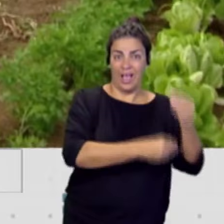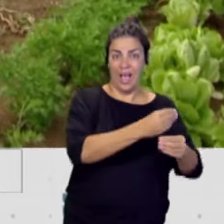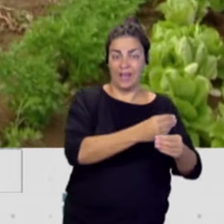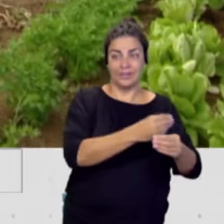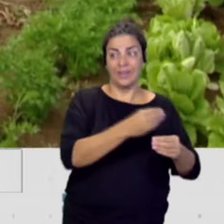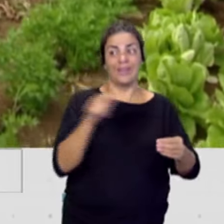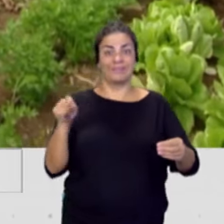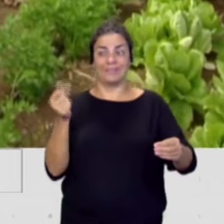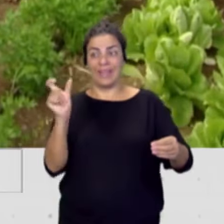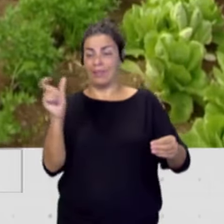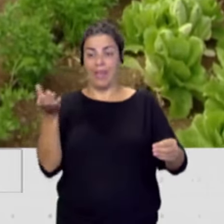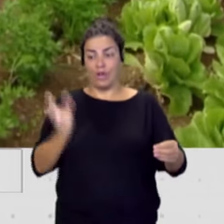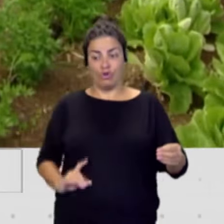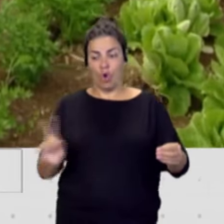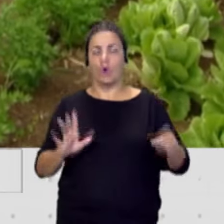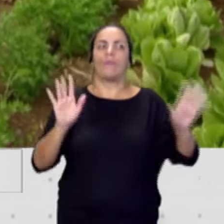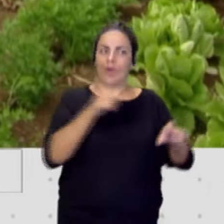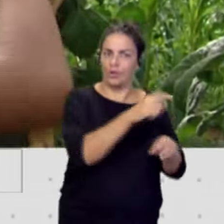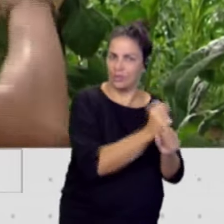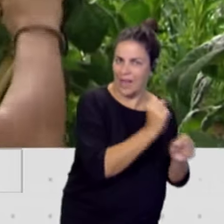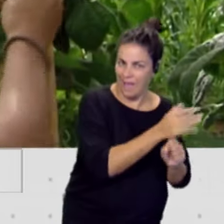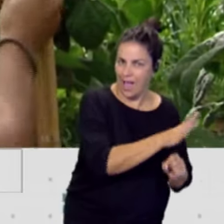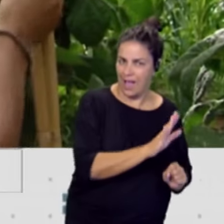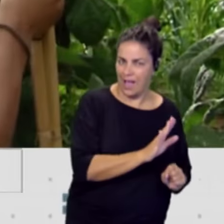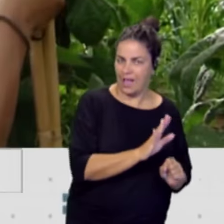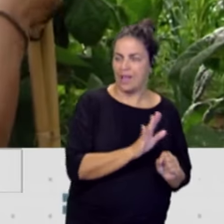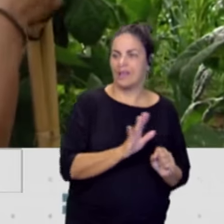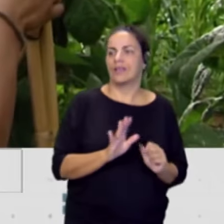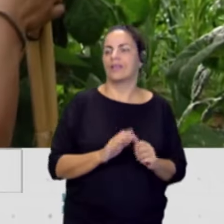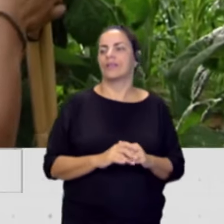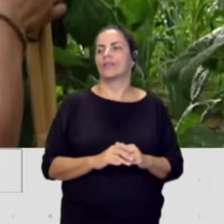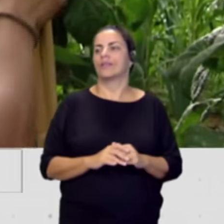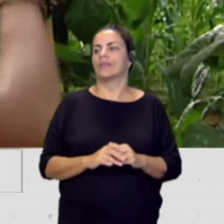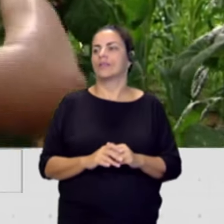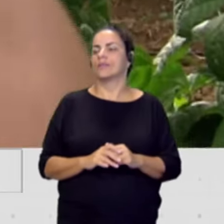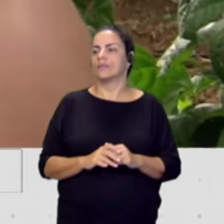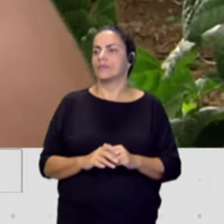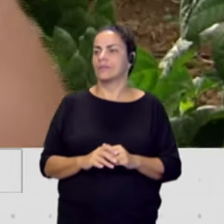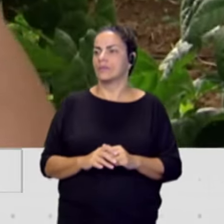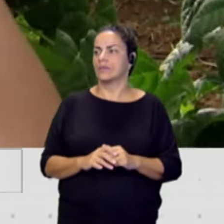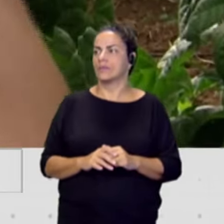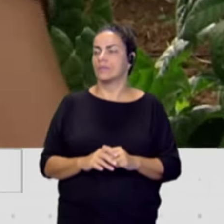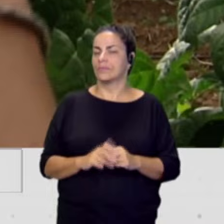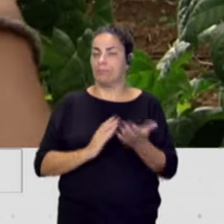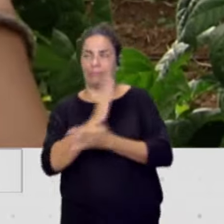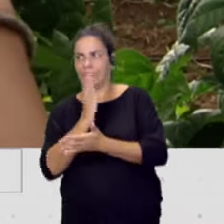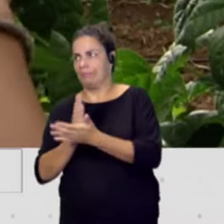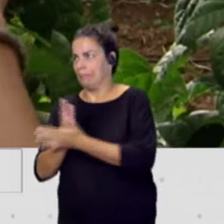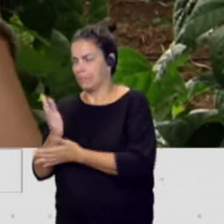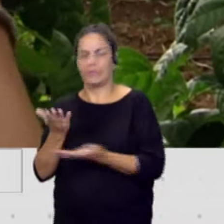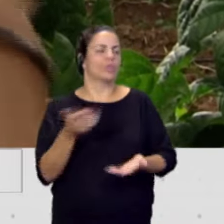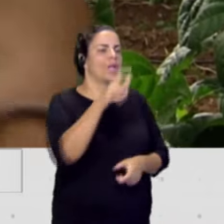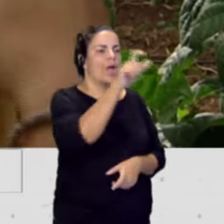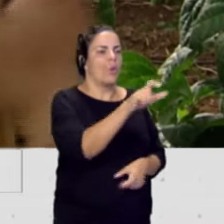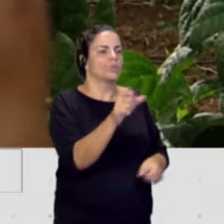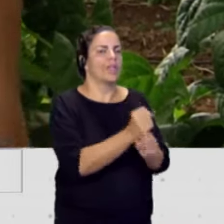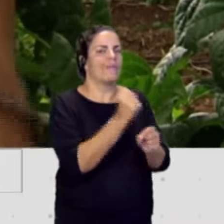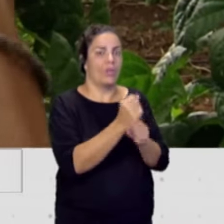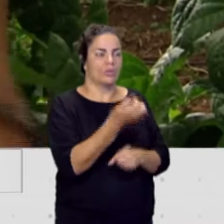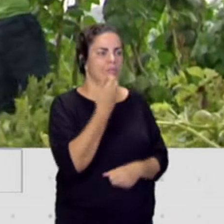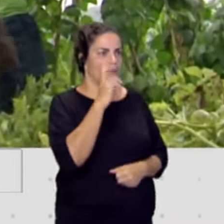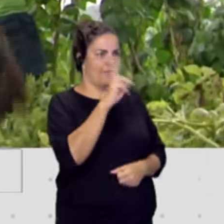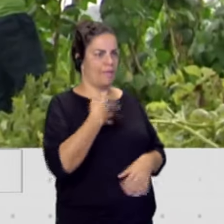sí las ha trabajado. ¿Pero qué puede hacer? Dinero, sí, dígame. Sí, dígame, dime. No, ¿qué puede hacer un trabajador cuando ve que no le